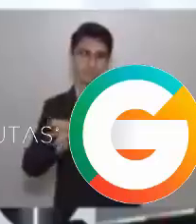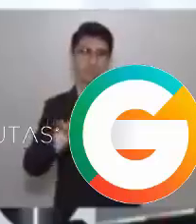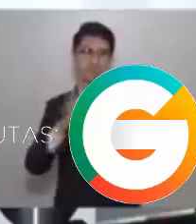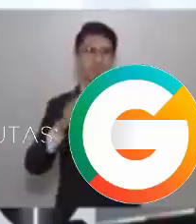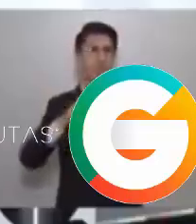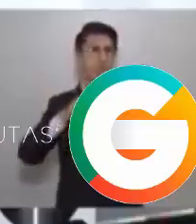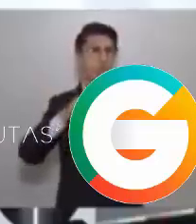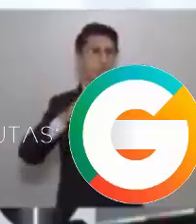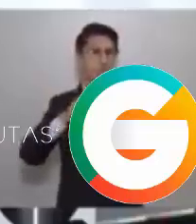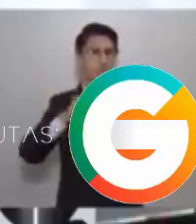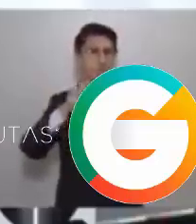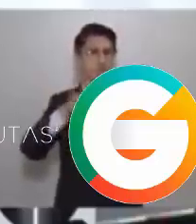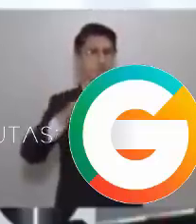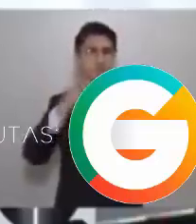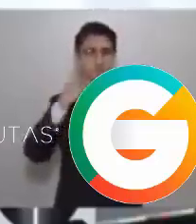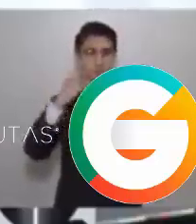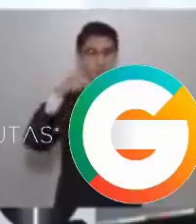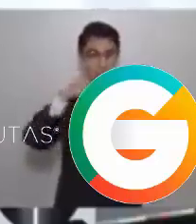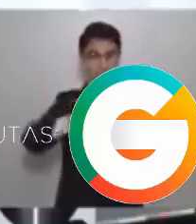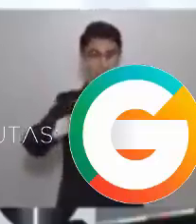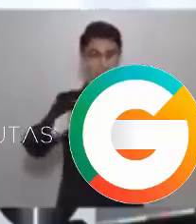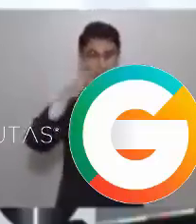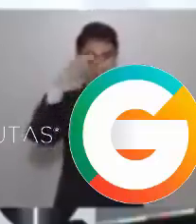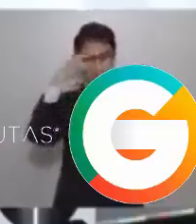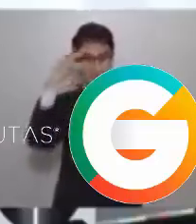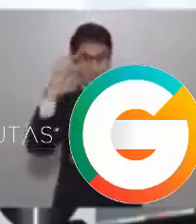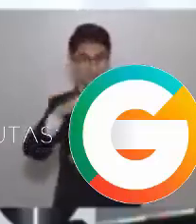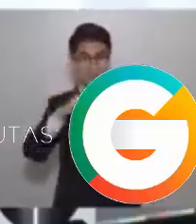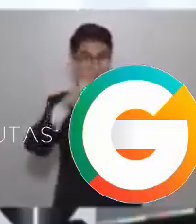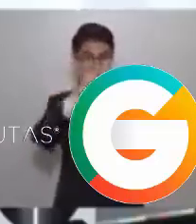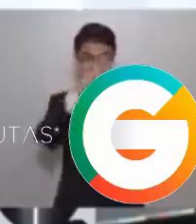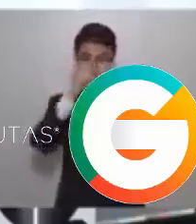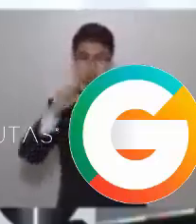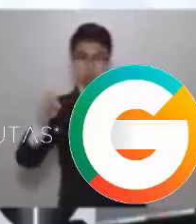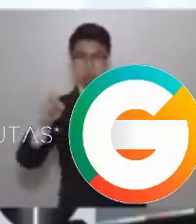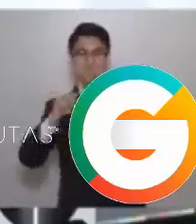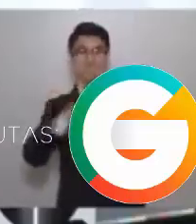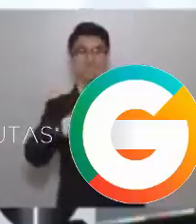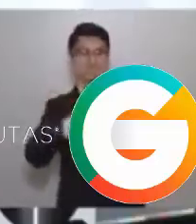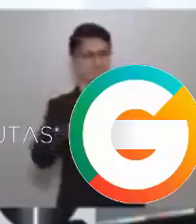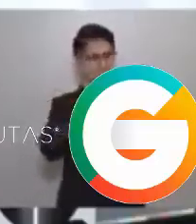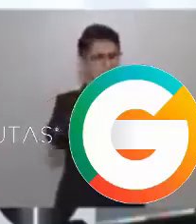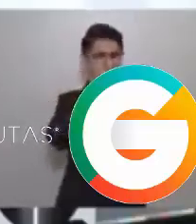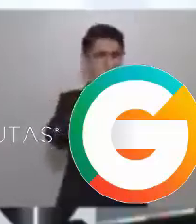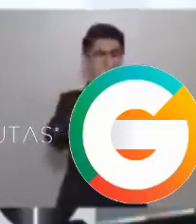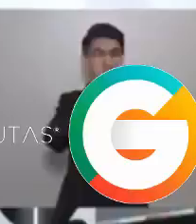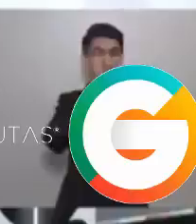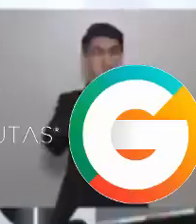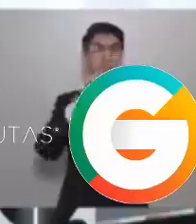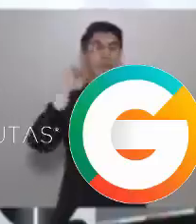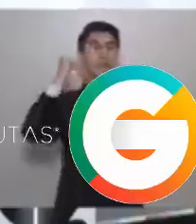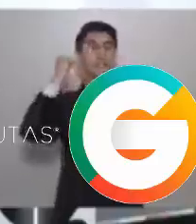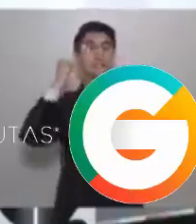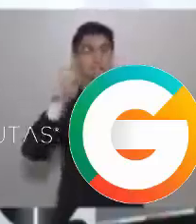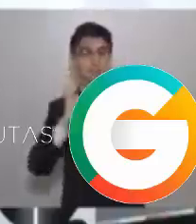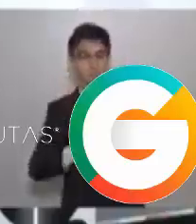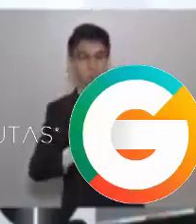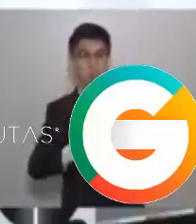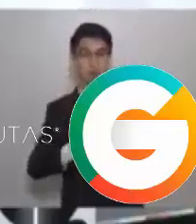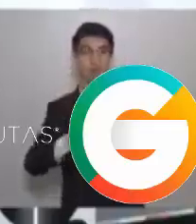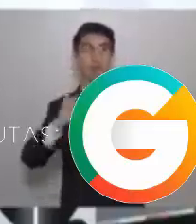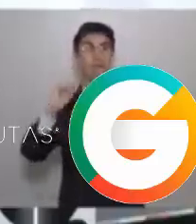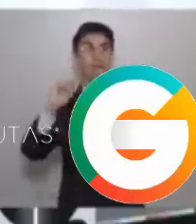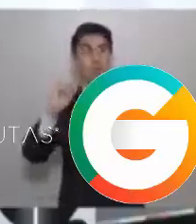la franja noroeste del país, desde el estado de Sinaloa, el municipio de